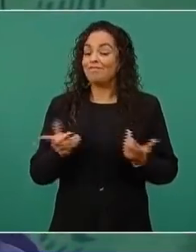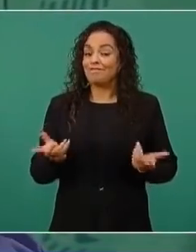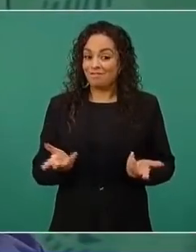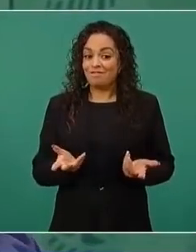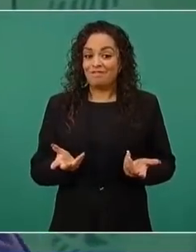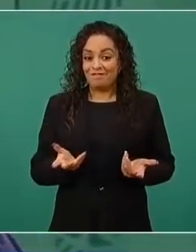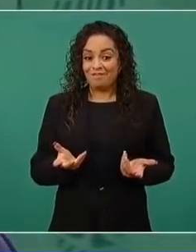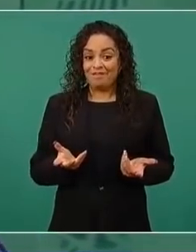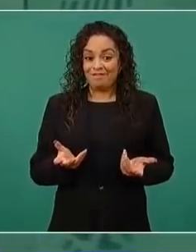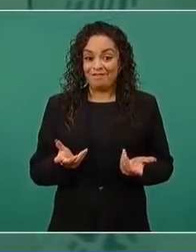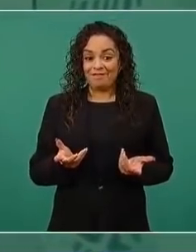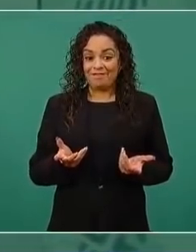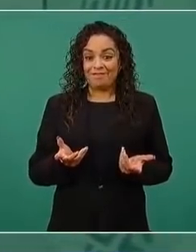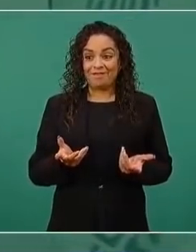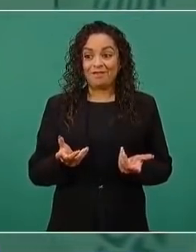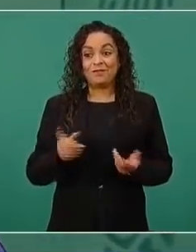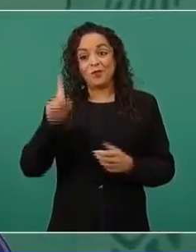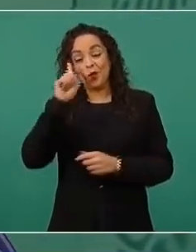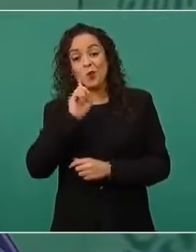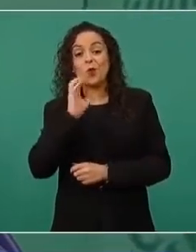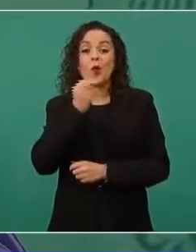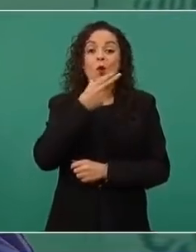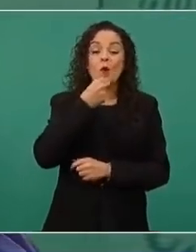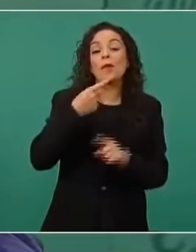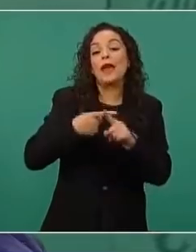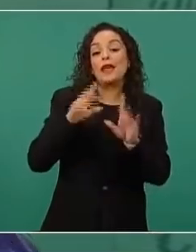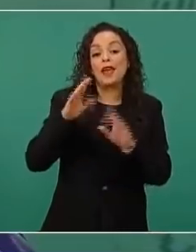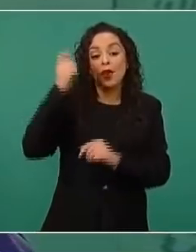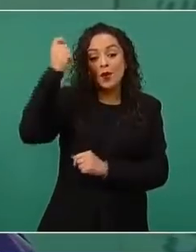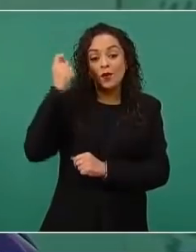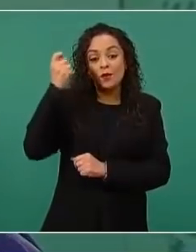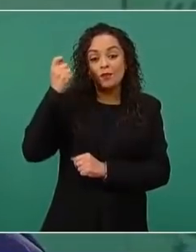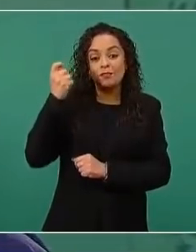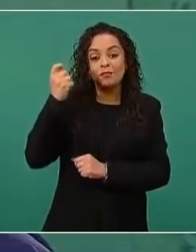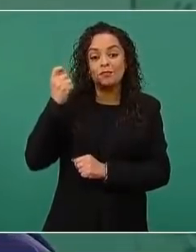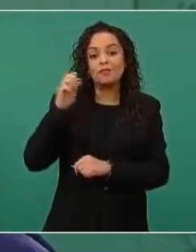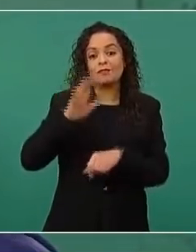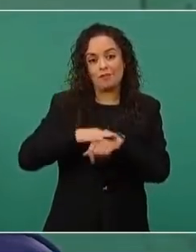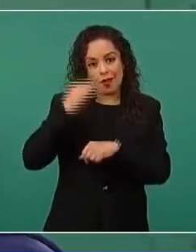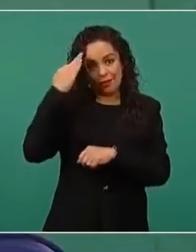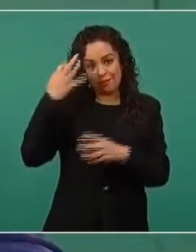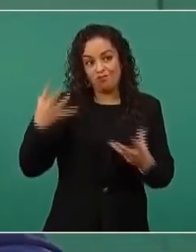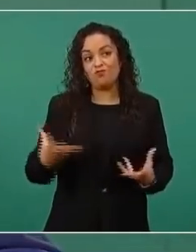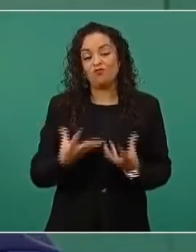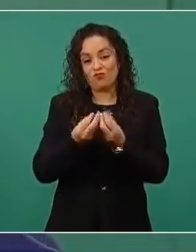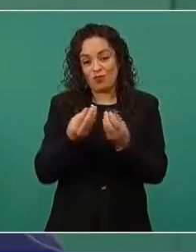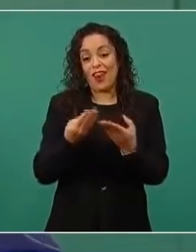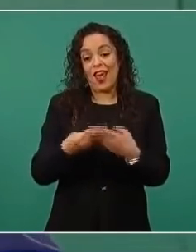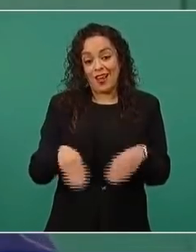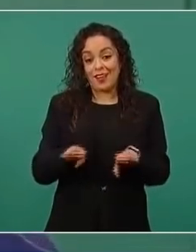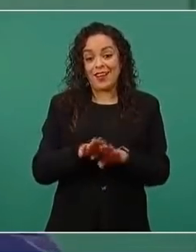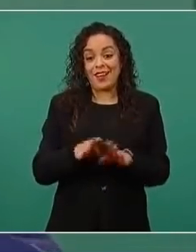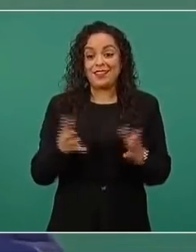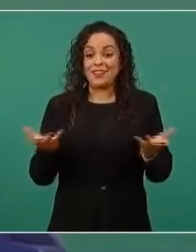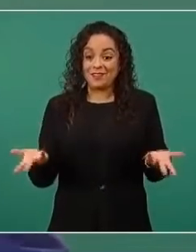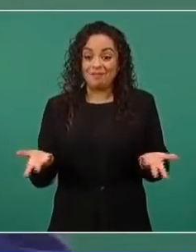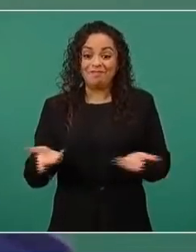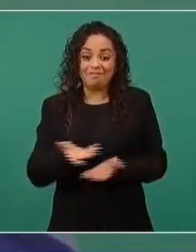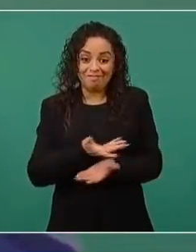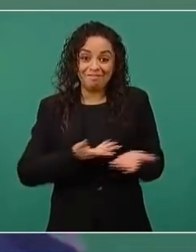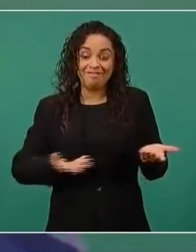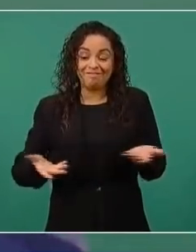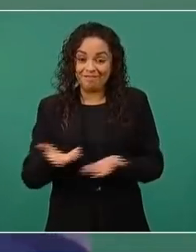Cuando se jubila la mujer o se jubila el hombre, pues ya están más tiempo juntos, ya la convivencia se